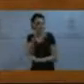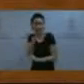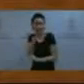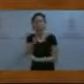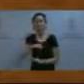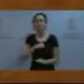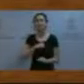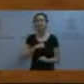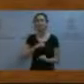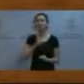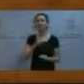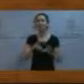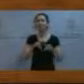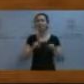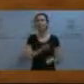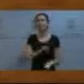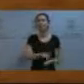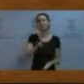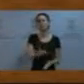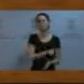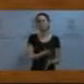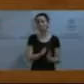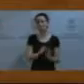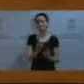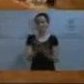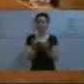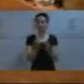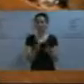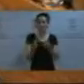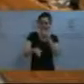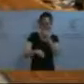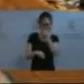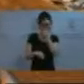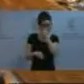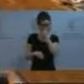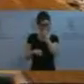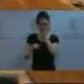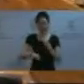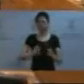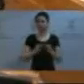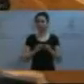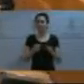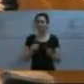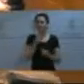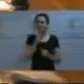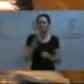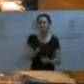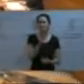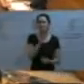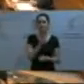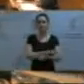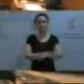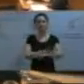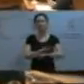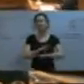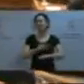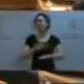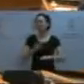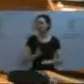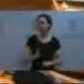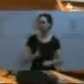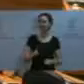de ancianos del Principado. Desde nuestro grupo tenemos la sensación de que el Gobierno no quiere saber y, lo que es